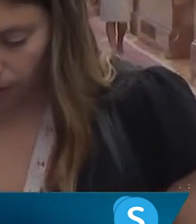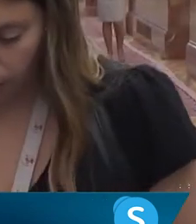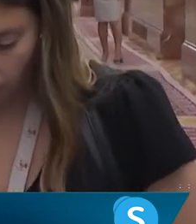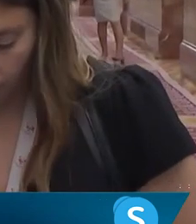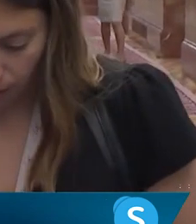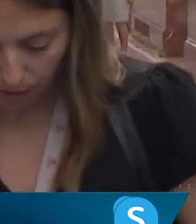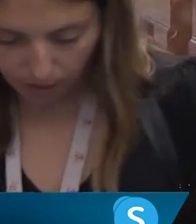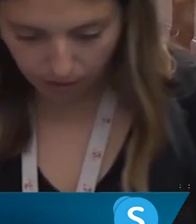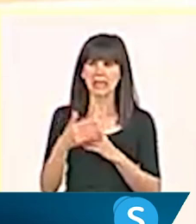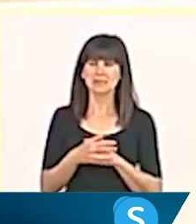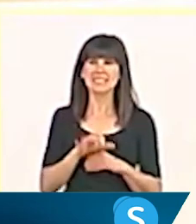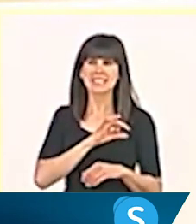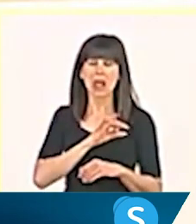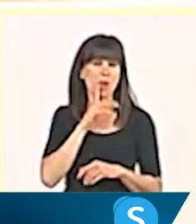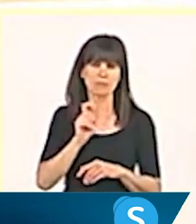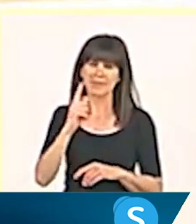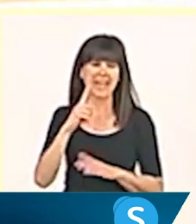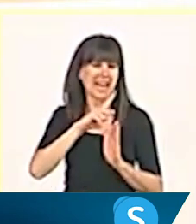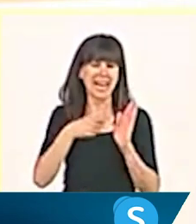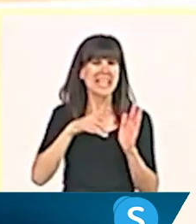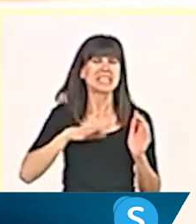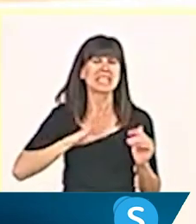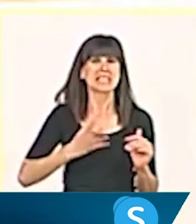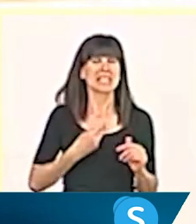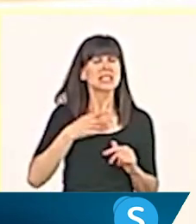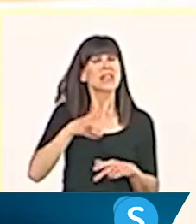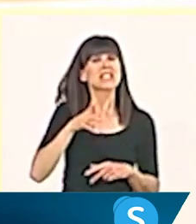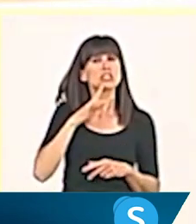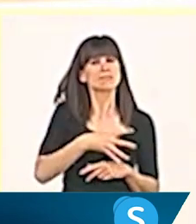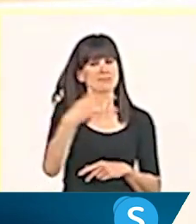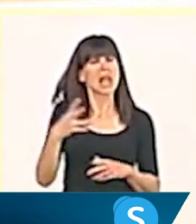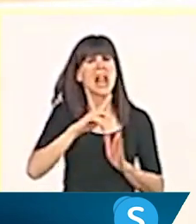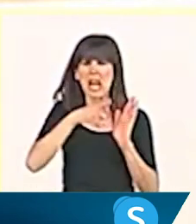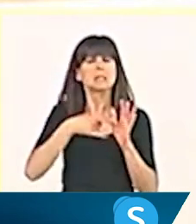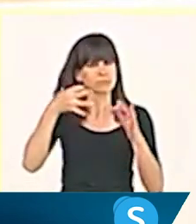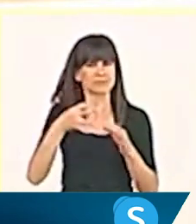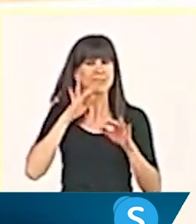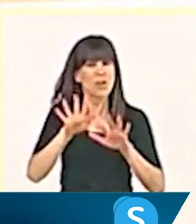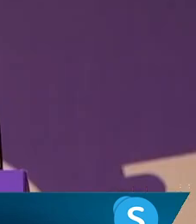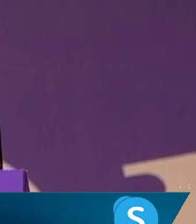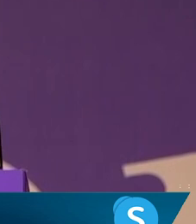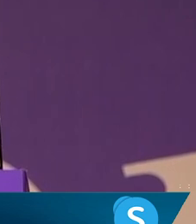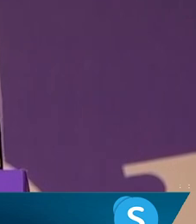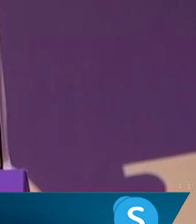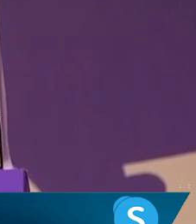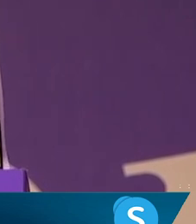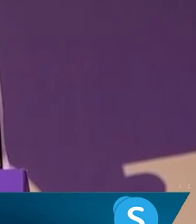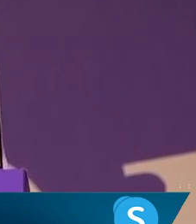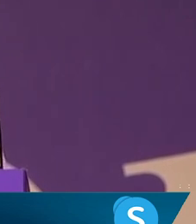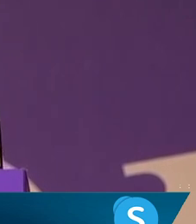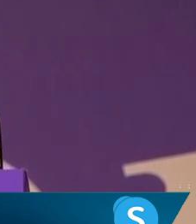resoluciones judiciales digan, no, si ha sido el Tribunal Supremo quien ha tomado esta decisión. Está claro. Que tienen ese